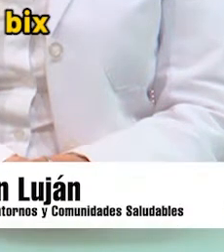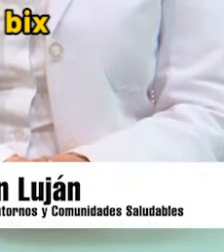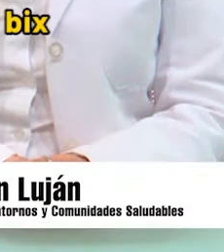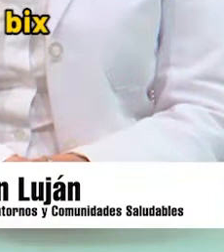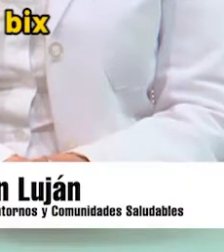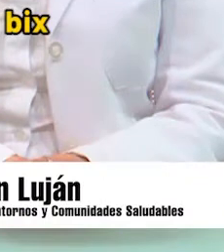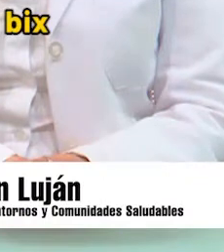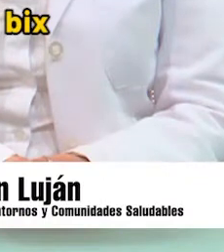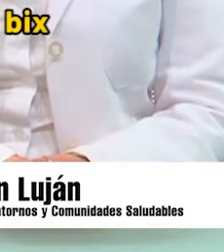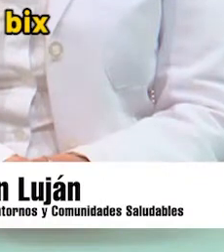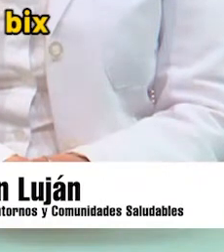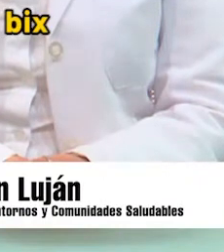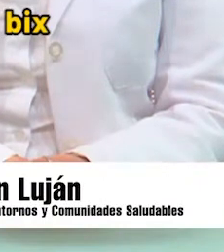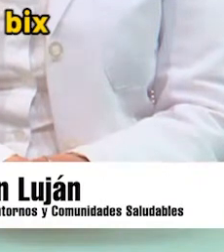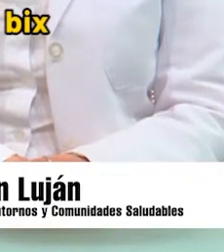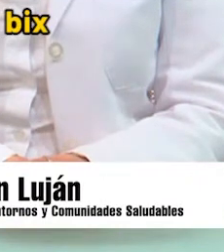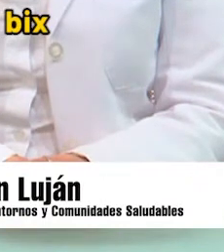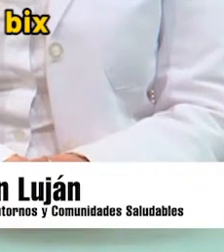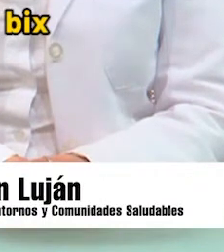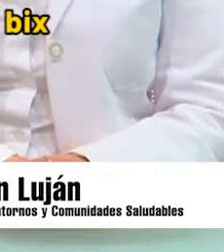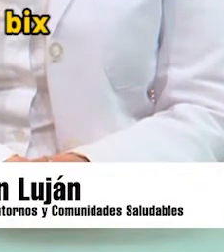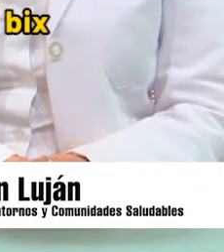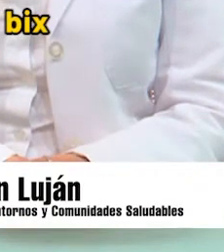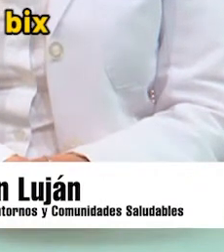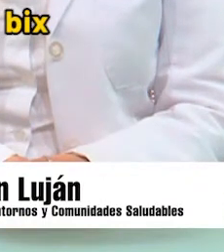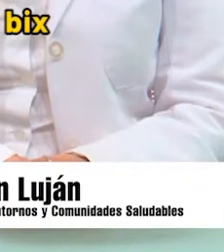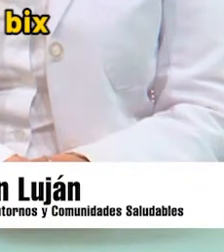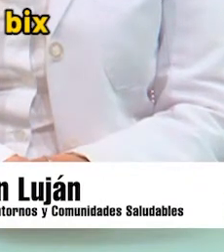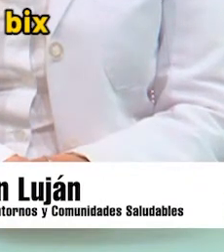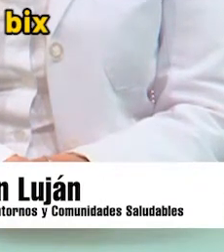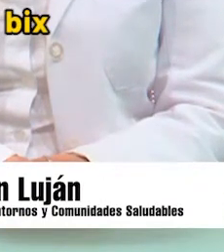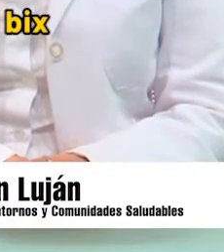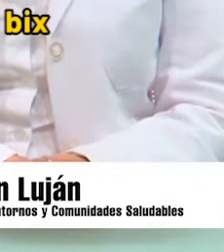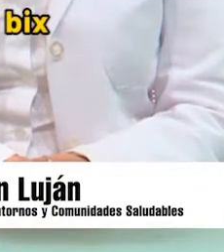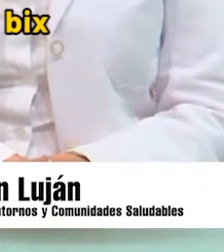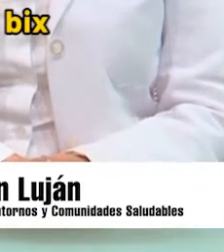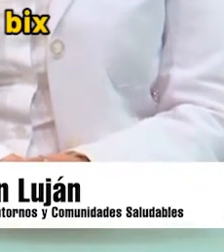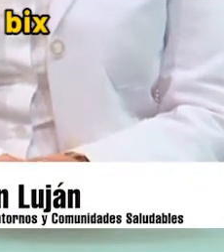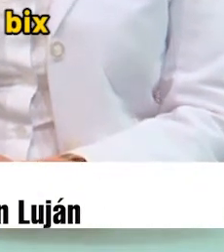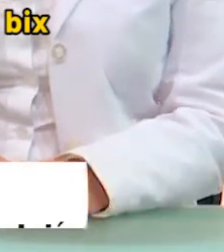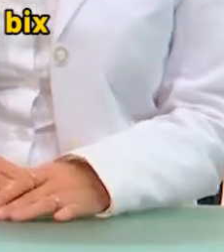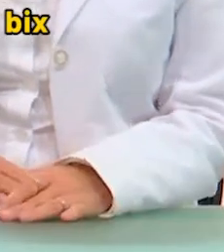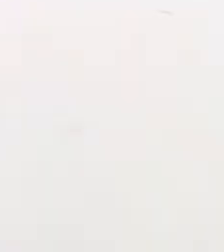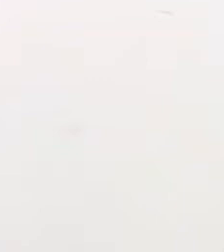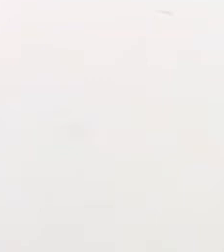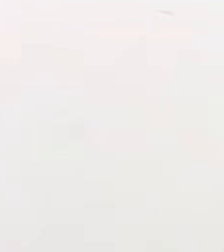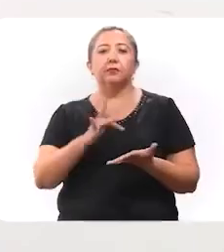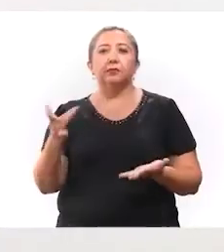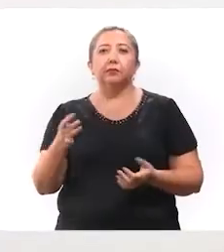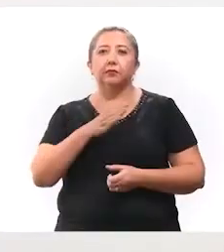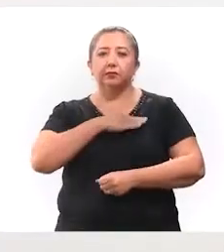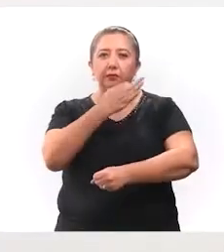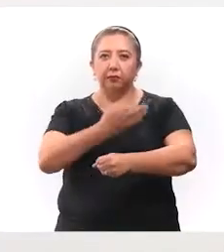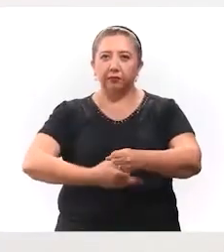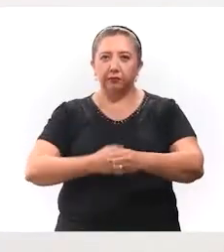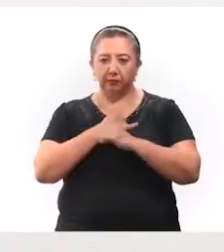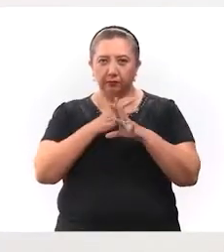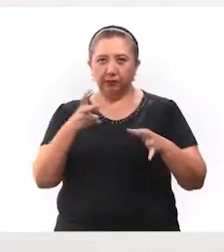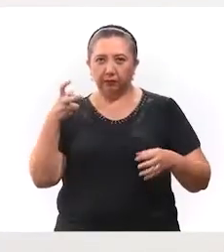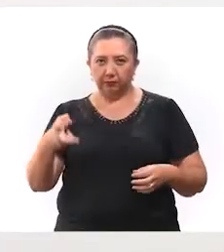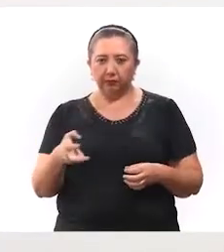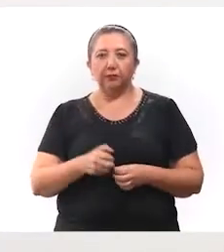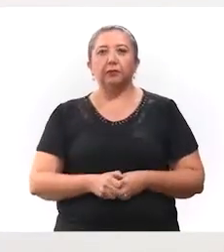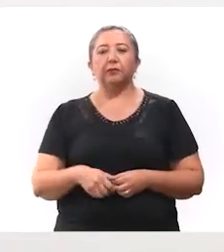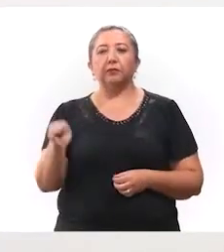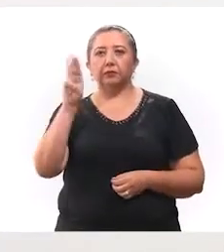Buenas tardes. Nos permitimos dar el informe diario relacionado al COVID-19. Adelante, doctora, por favor. Muchas gracias. Buenas tardes. Este es el parte